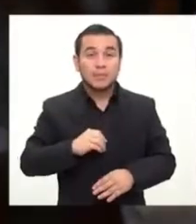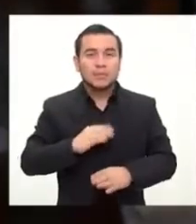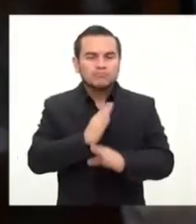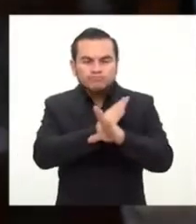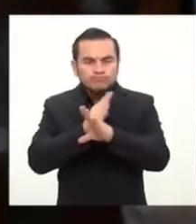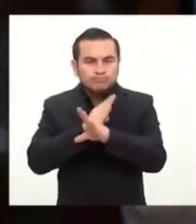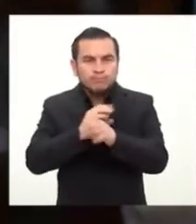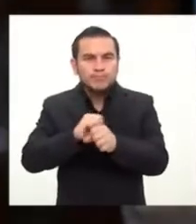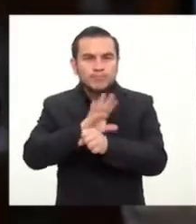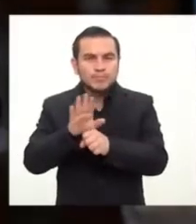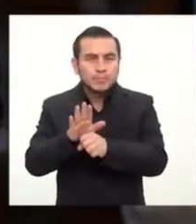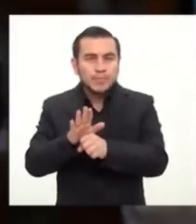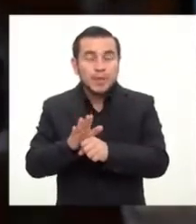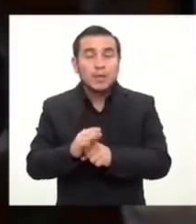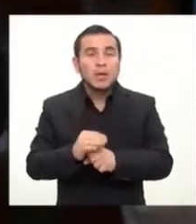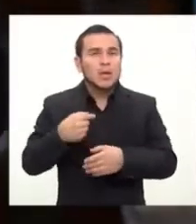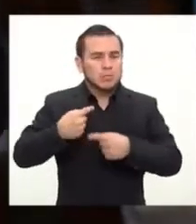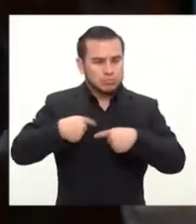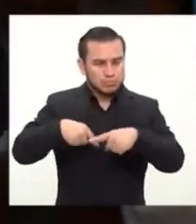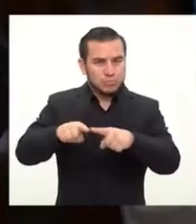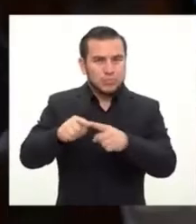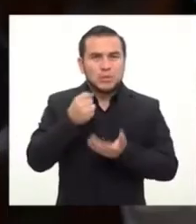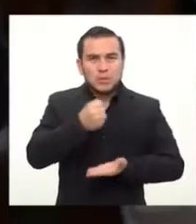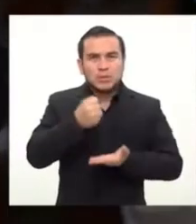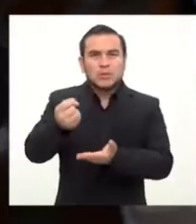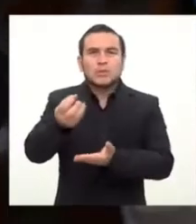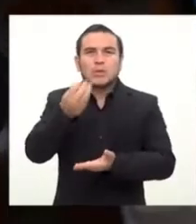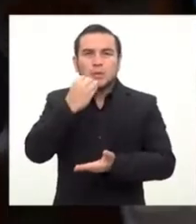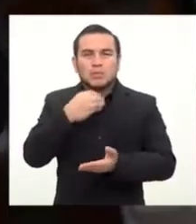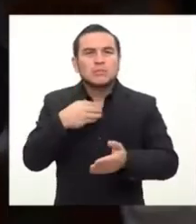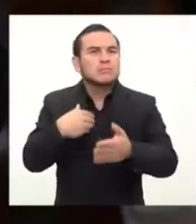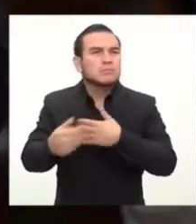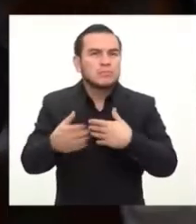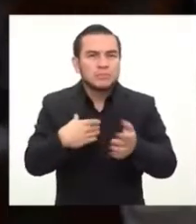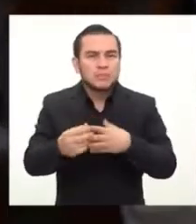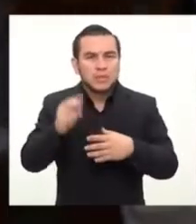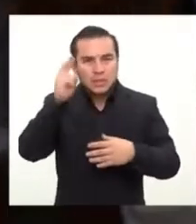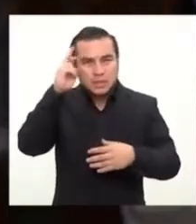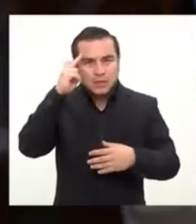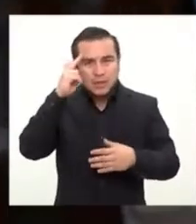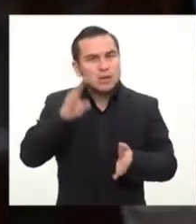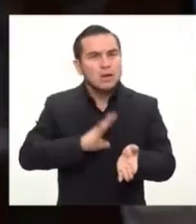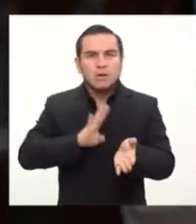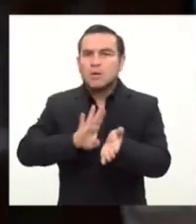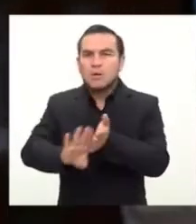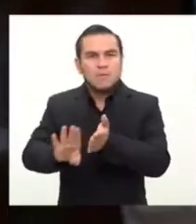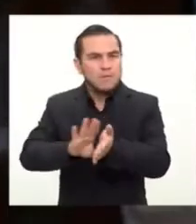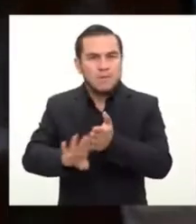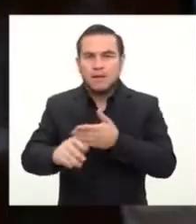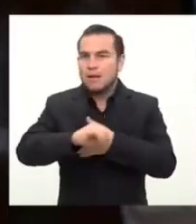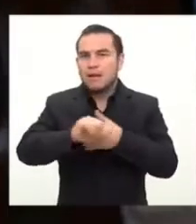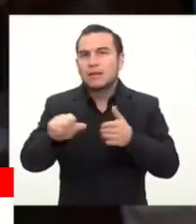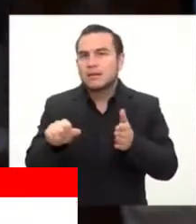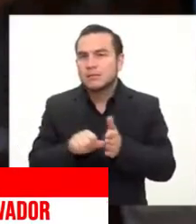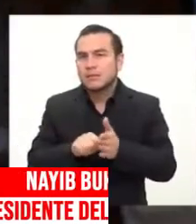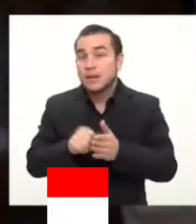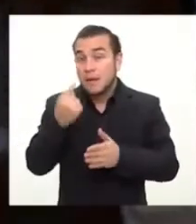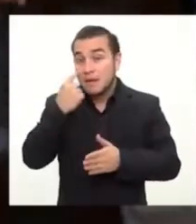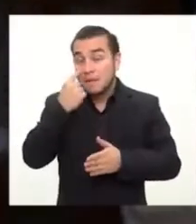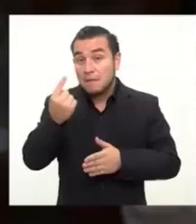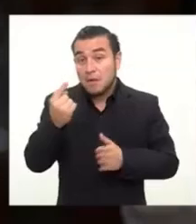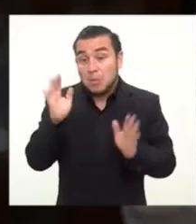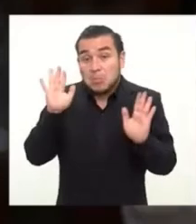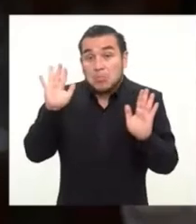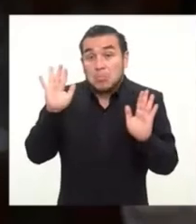vamos a seguir repartiendo alimentos y si se nos acaba el dinero pues vamos a dejar de hacerle transferencias monetarias a la asamblea legislativa que vea en